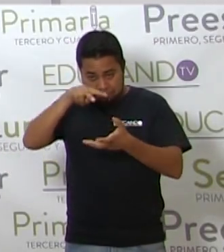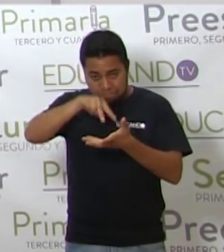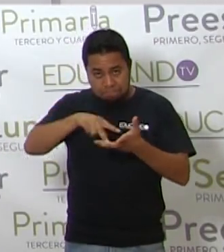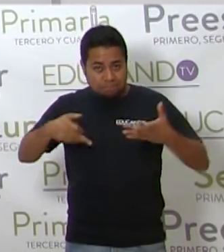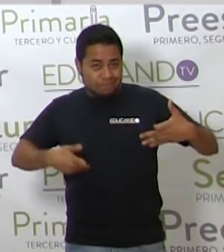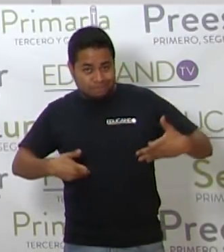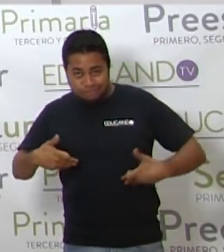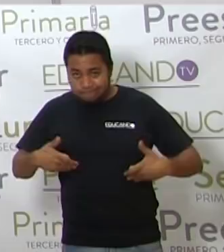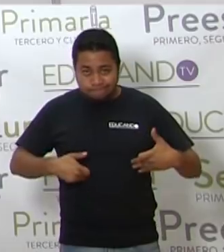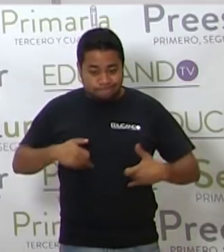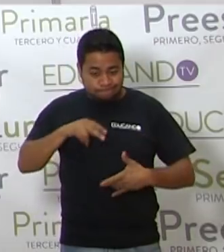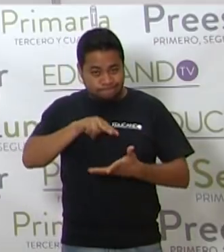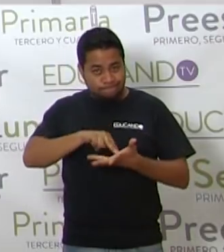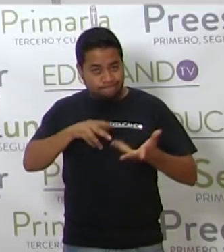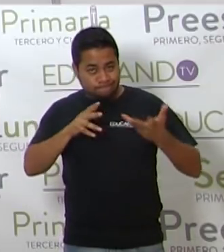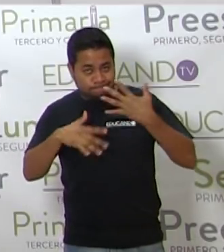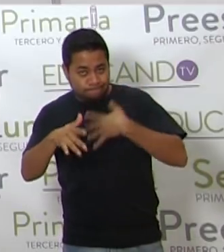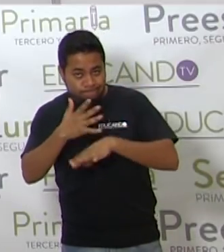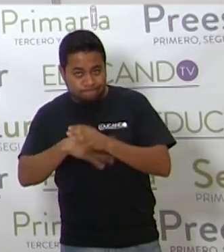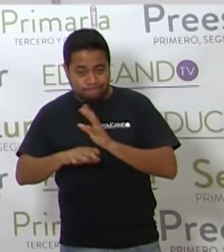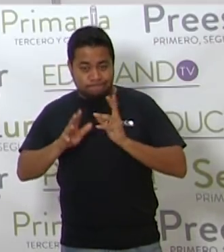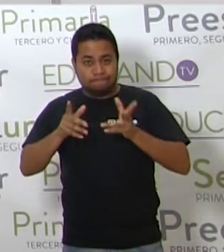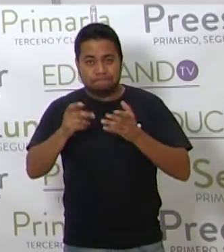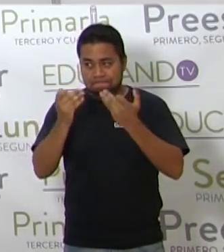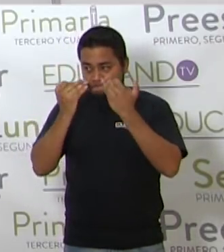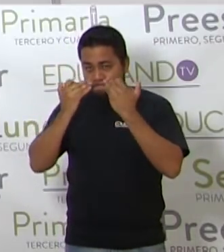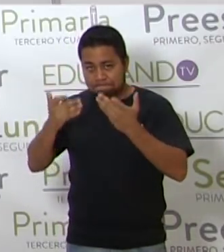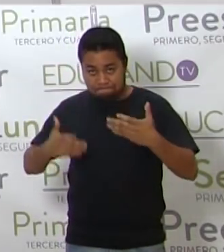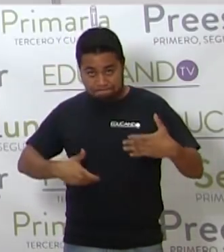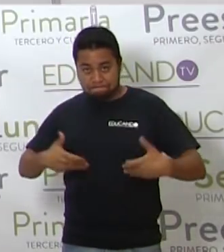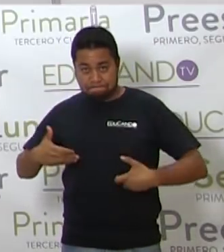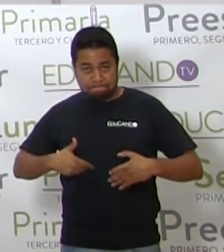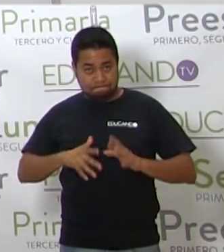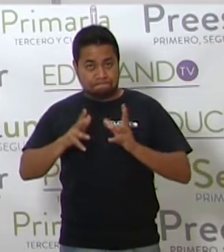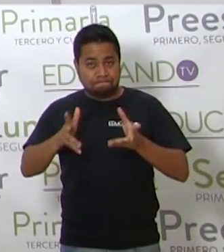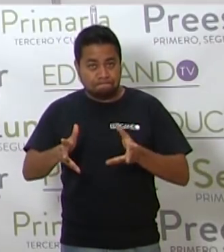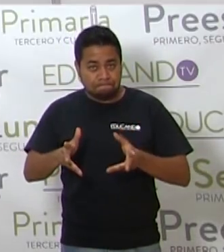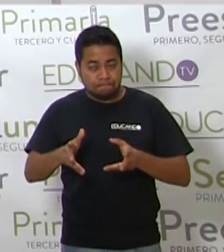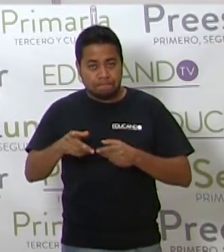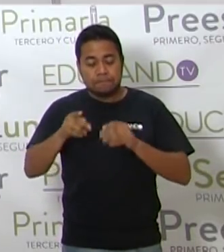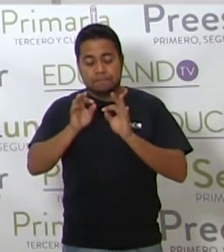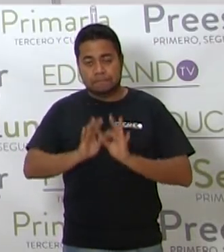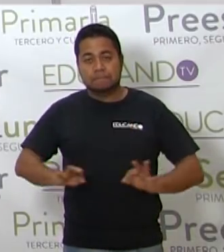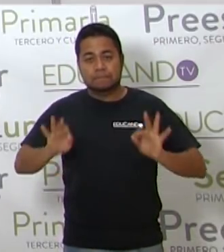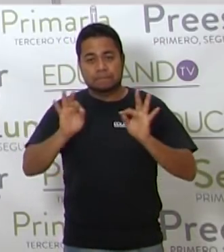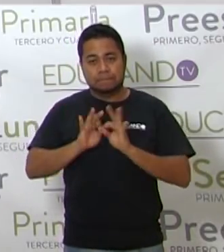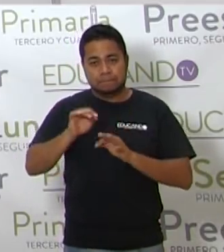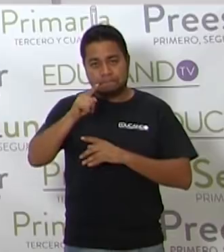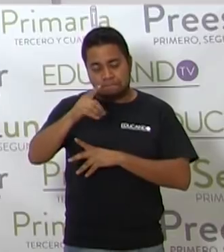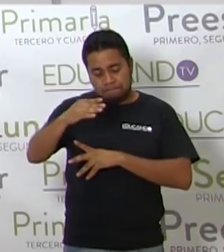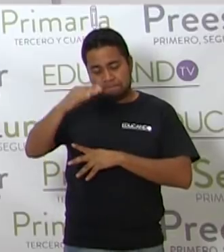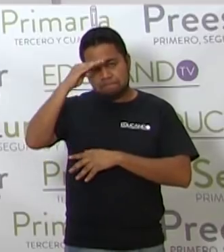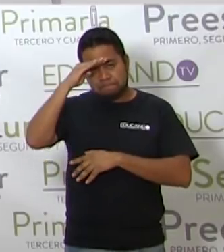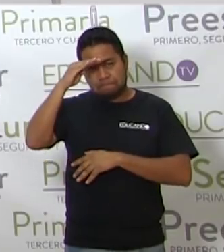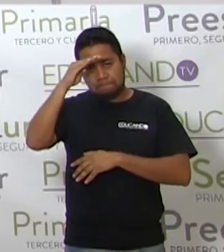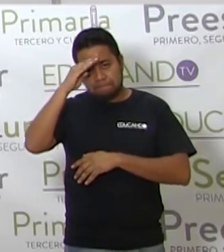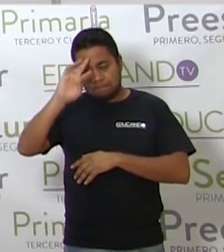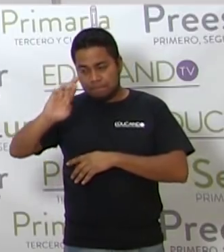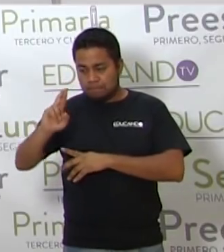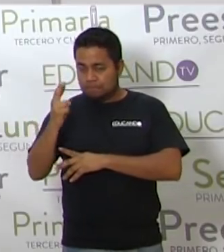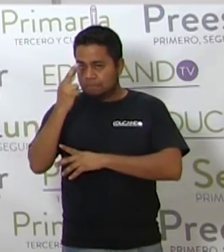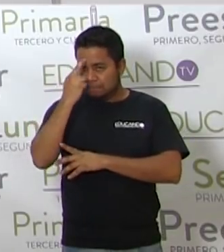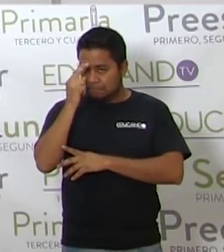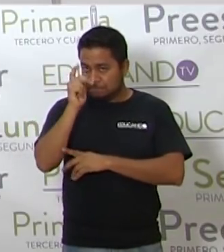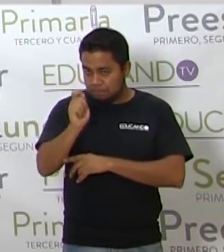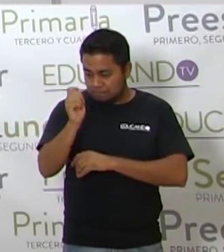teatro? ¿Has visto alguna obra de teatro? Es muy importante que tú te cuestiones y sobre todo recuerdes que en